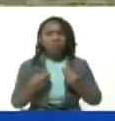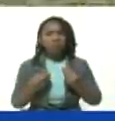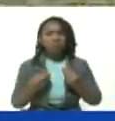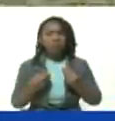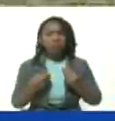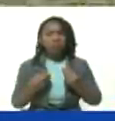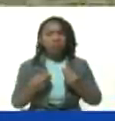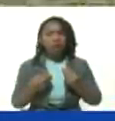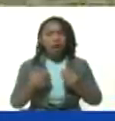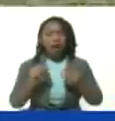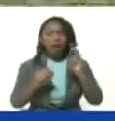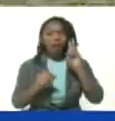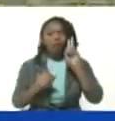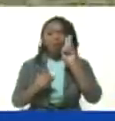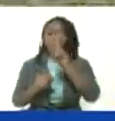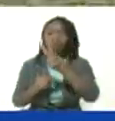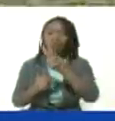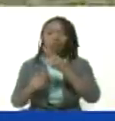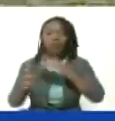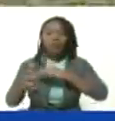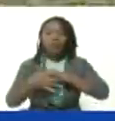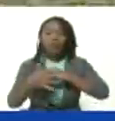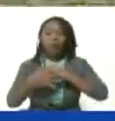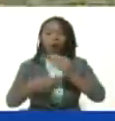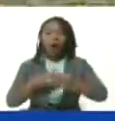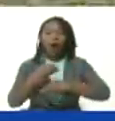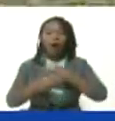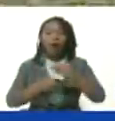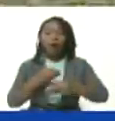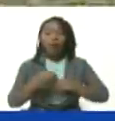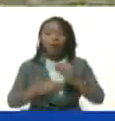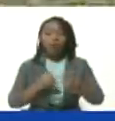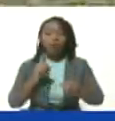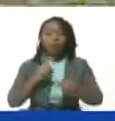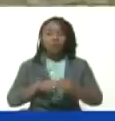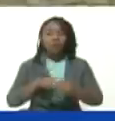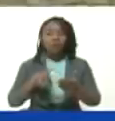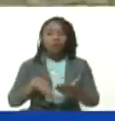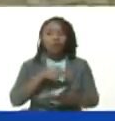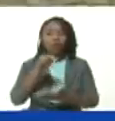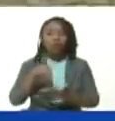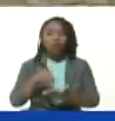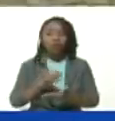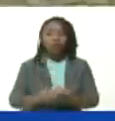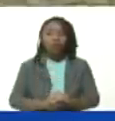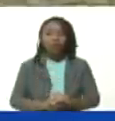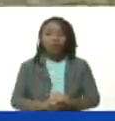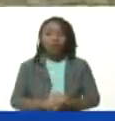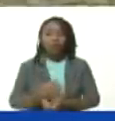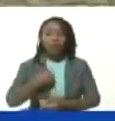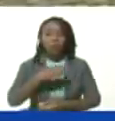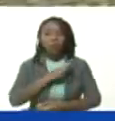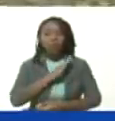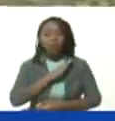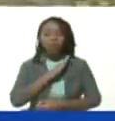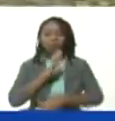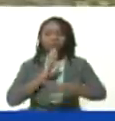desde el punto de vista técnico, garantizar un registro nacional. Y tengo que